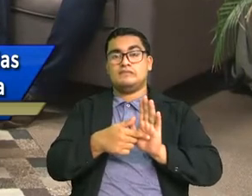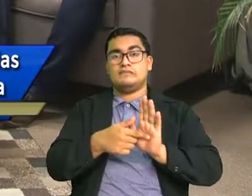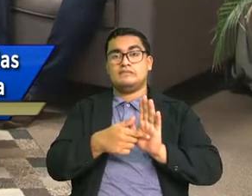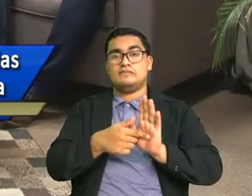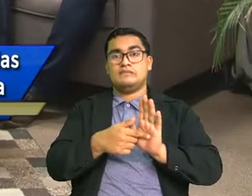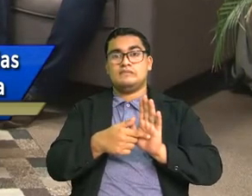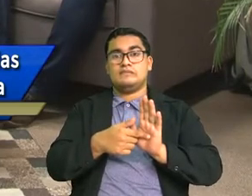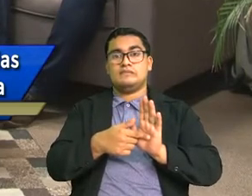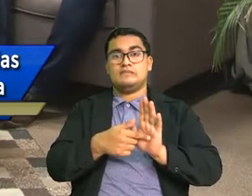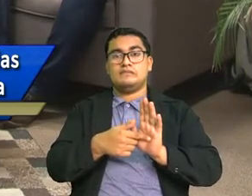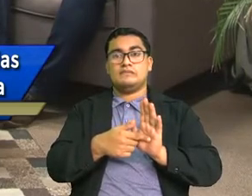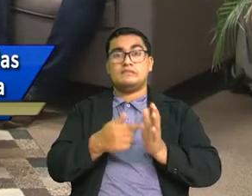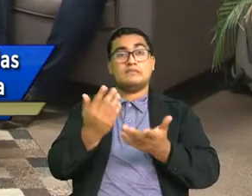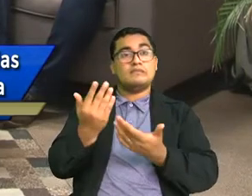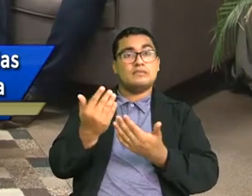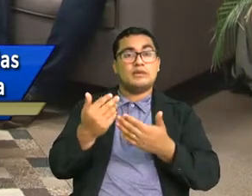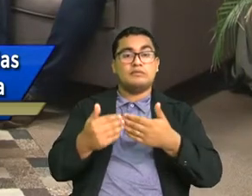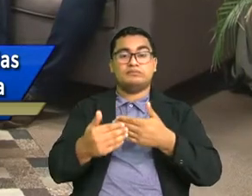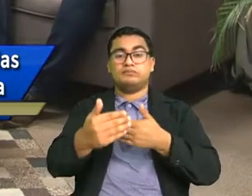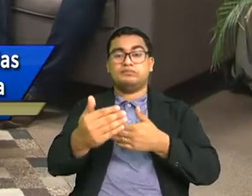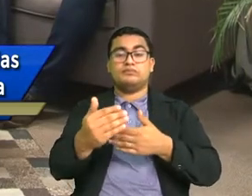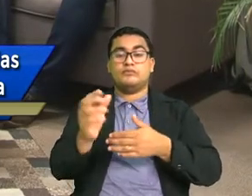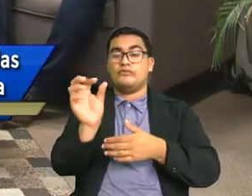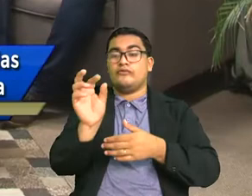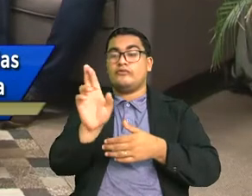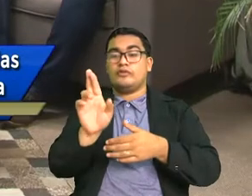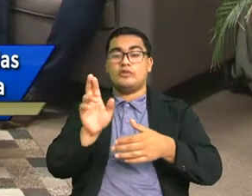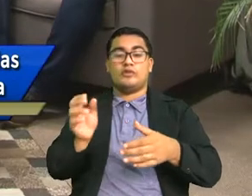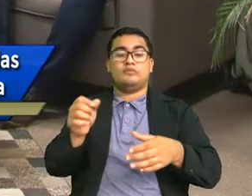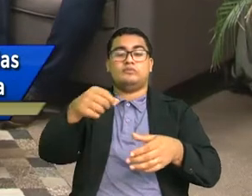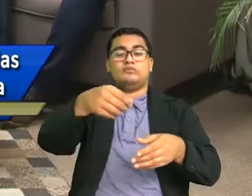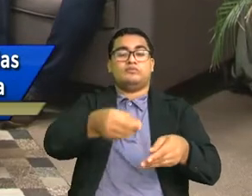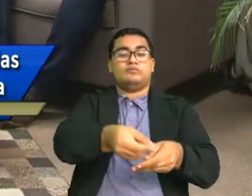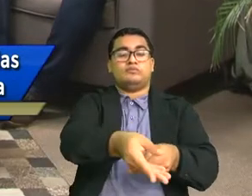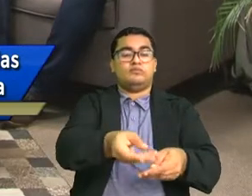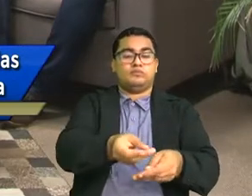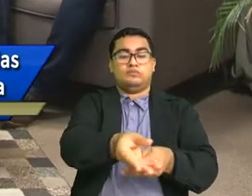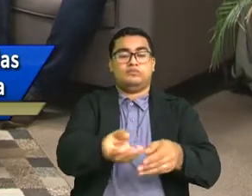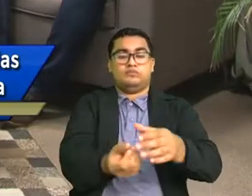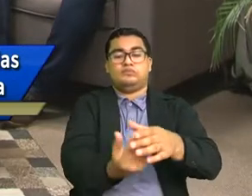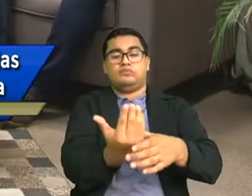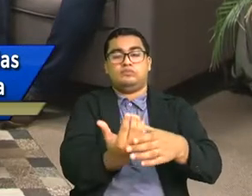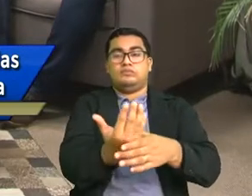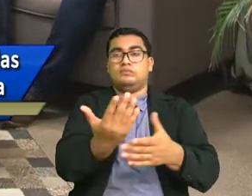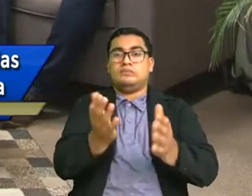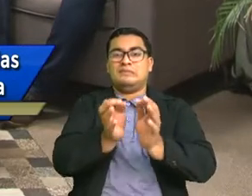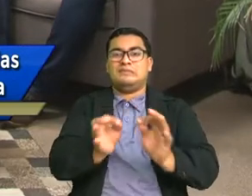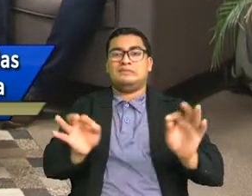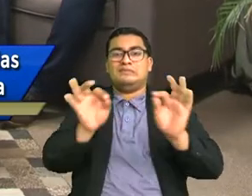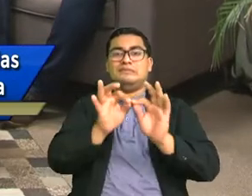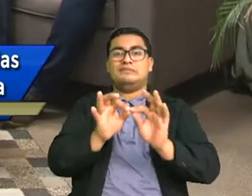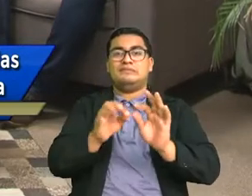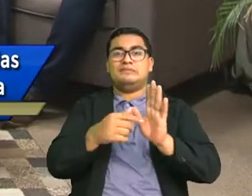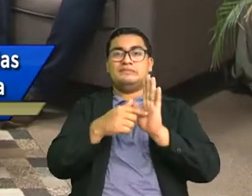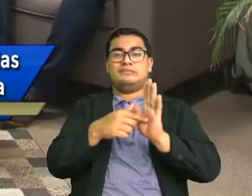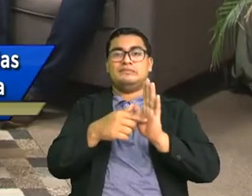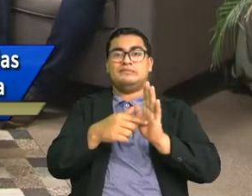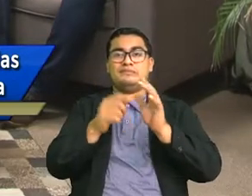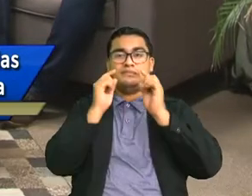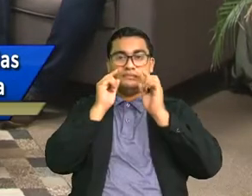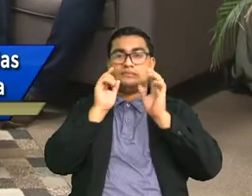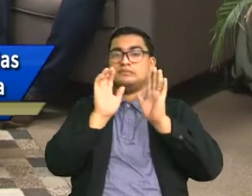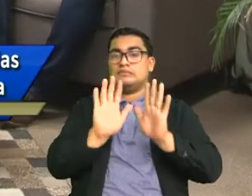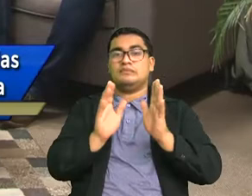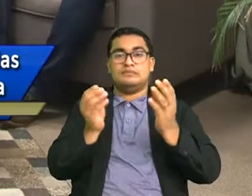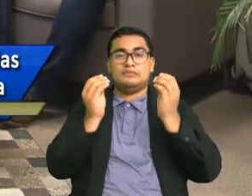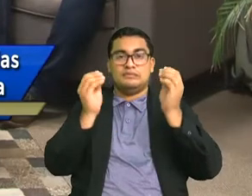tenemos que prepararnos por ejemplo para cosecha de frijol pues tendremos que hablar ahorita de bajar pérdida de poscosecha por ejemplo que no sea tratar